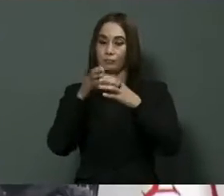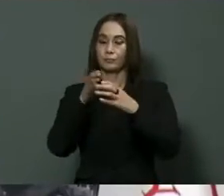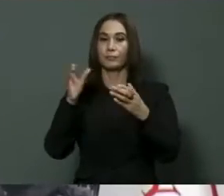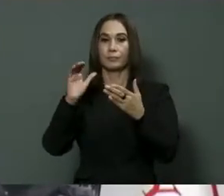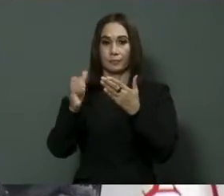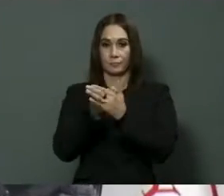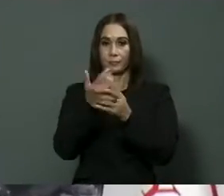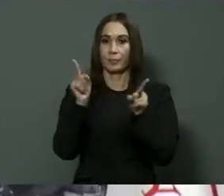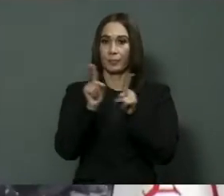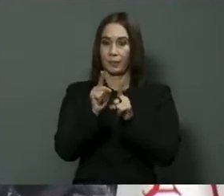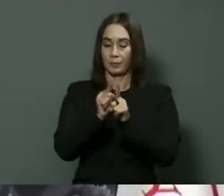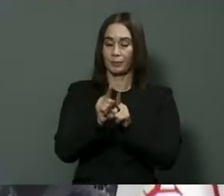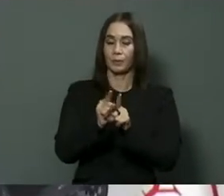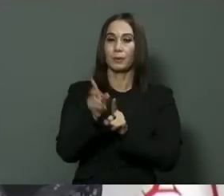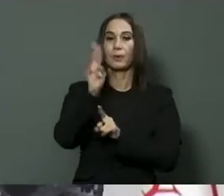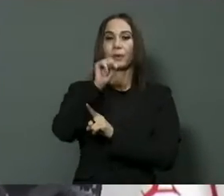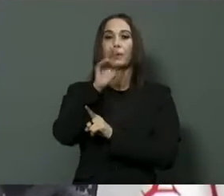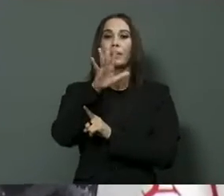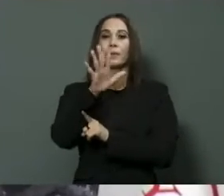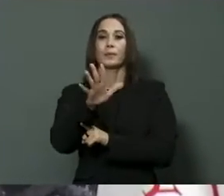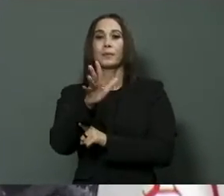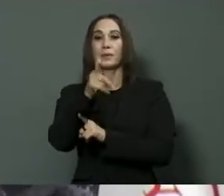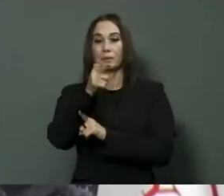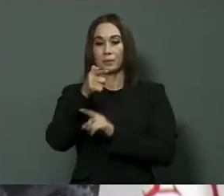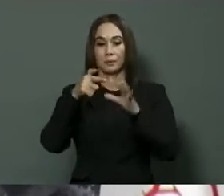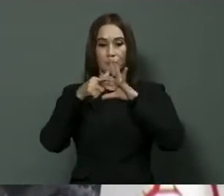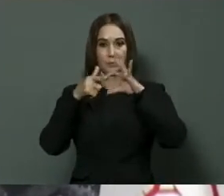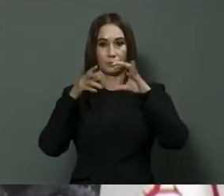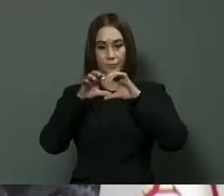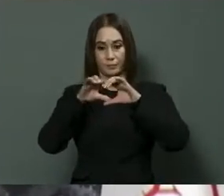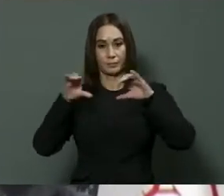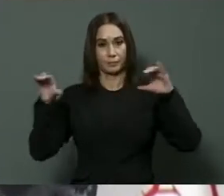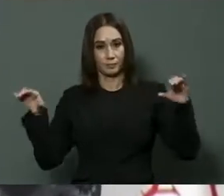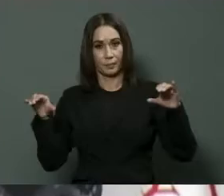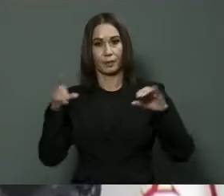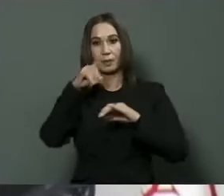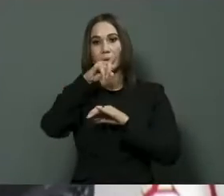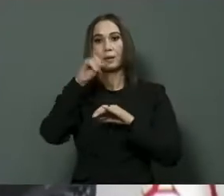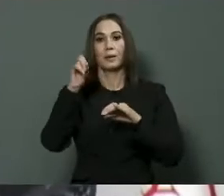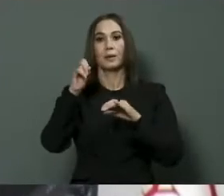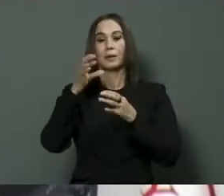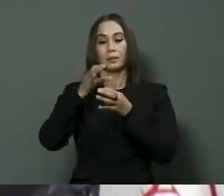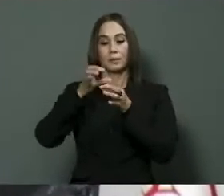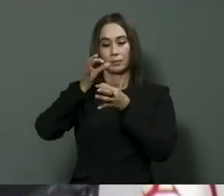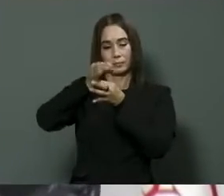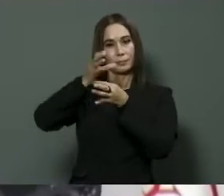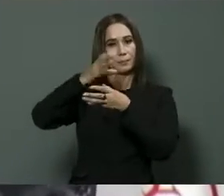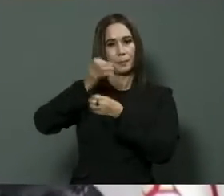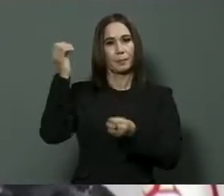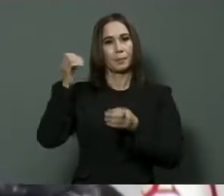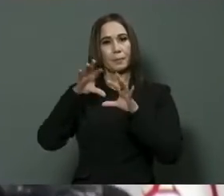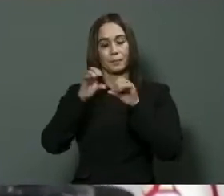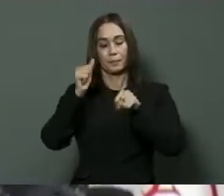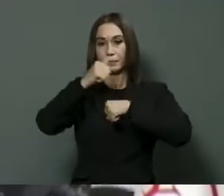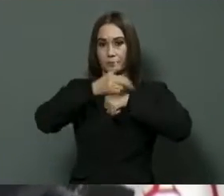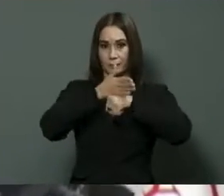motocicletas, así como 25 armas largas, 100 macanas extendibles,